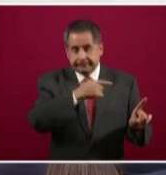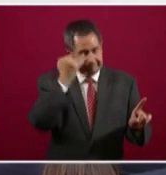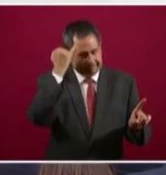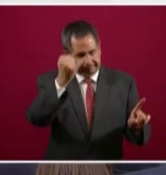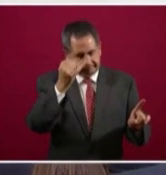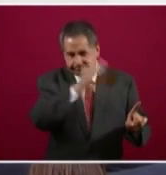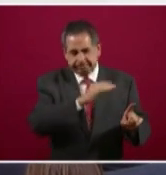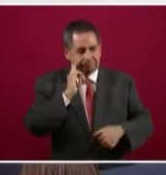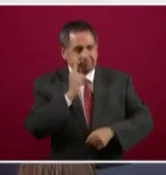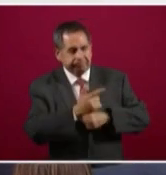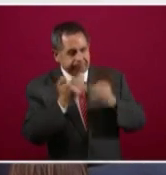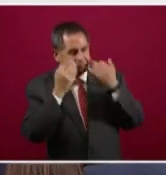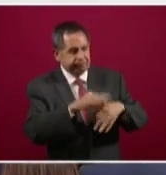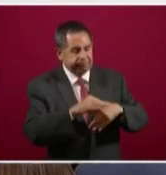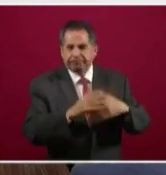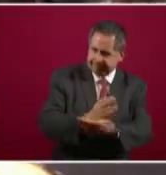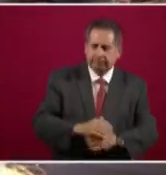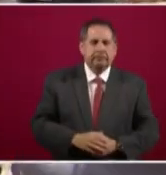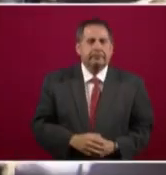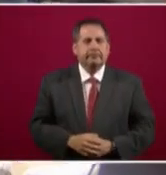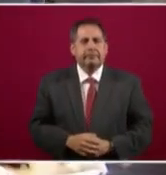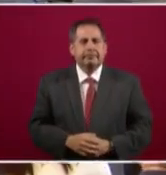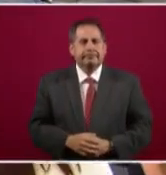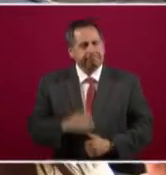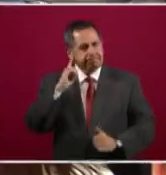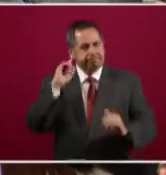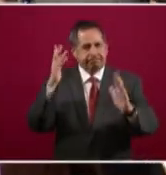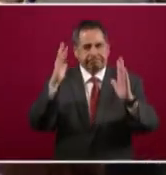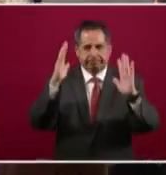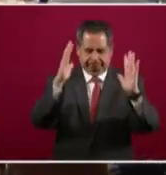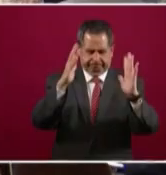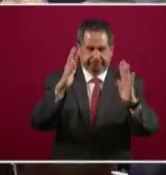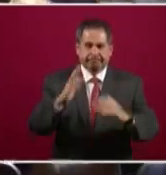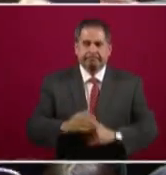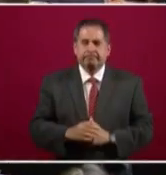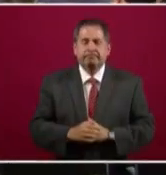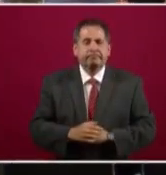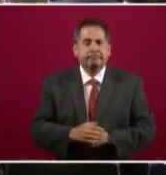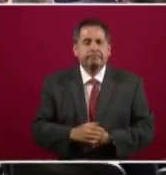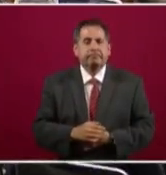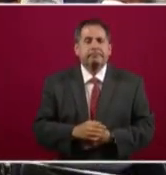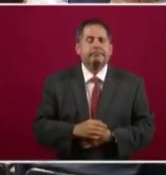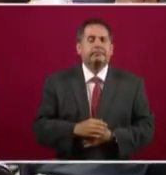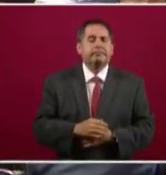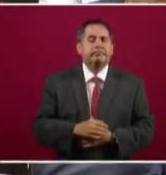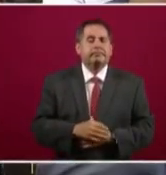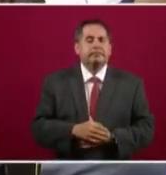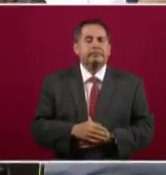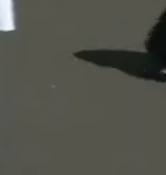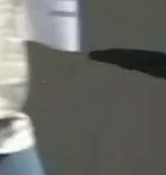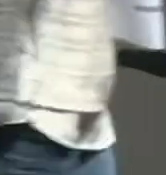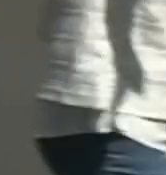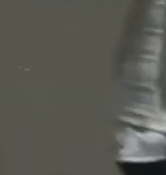aplicará aranceles a las exportaciones mexicanas si méxico no frenaba los flujos migratorios provenientes principalmente de centroamérica